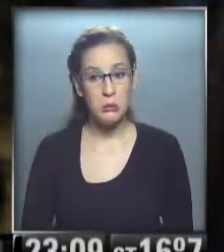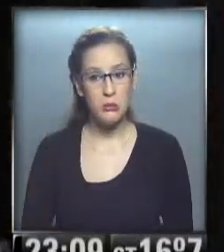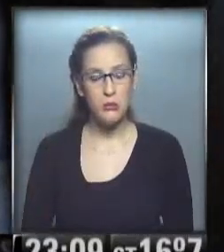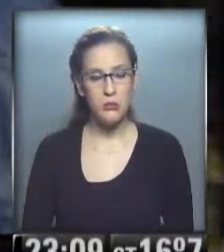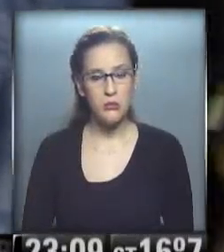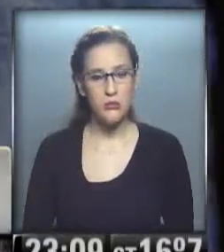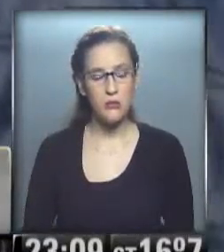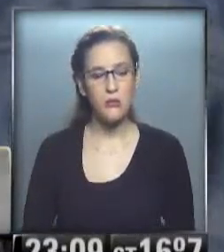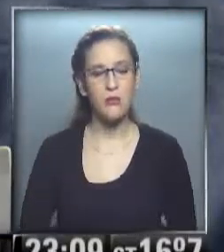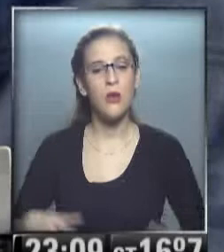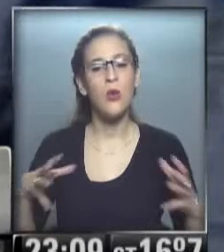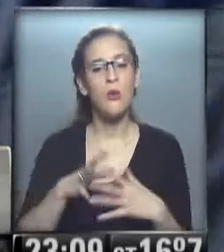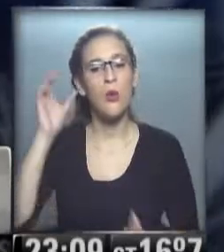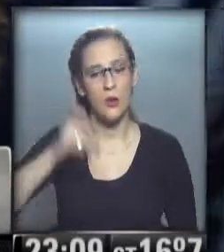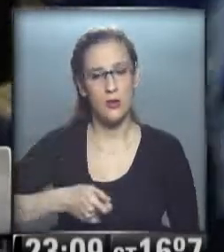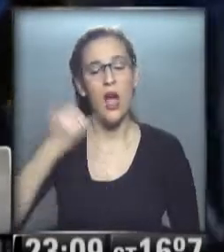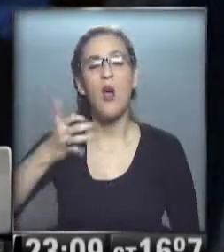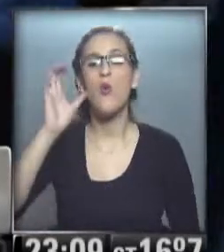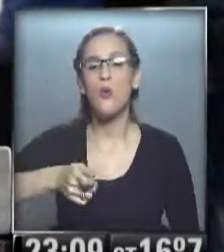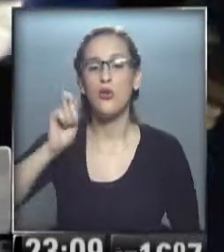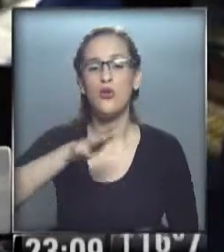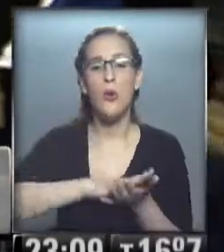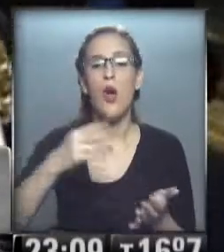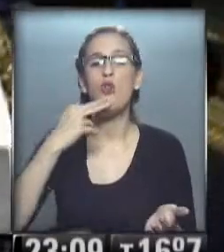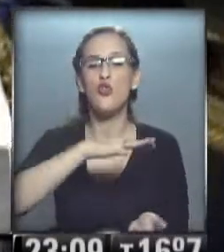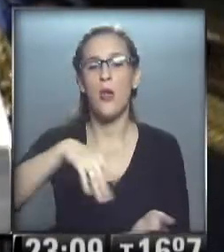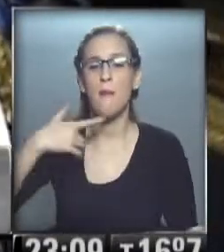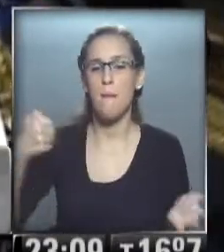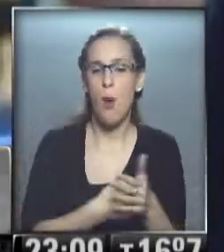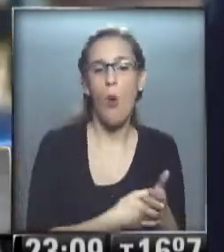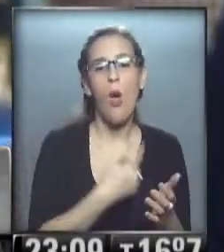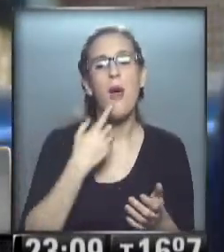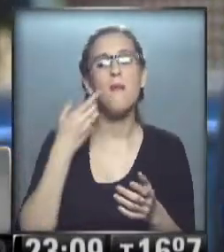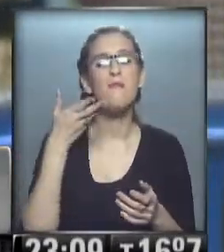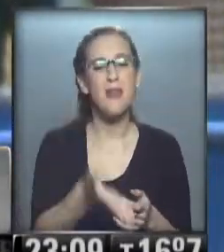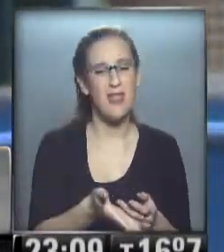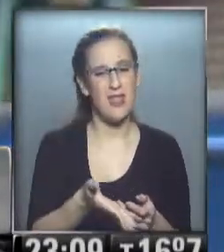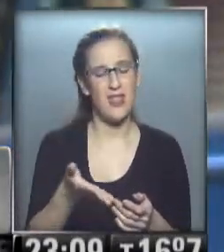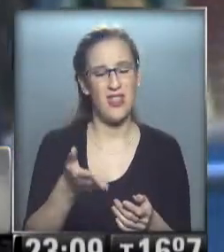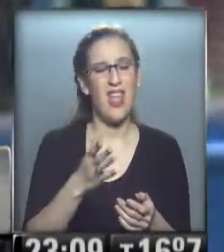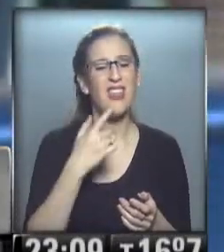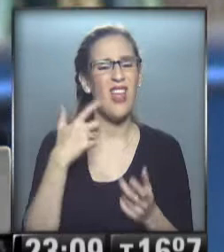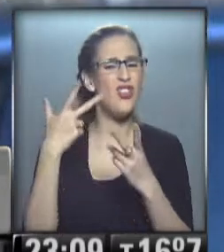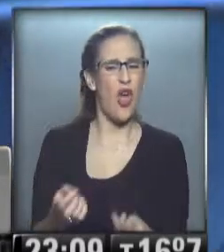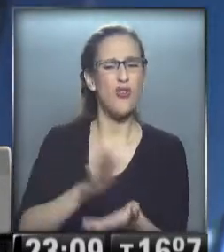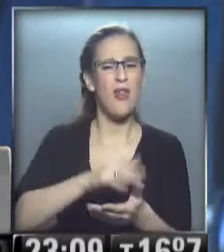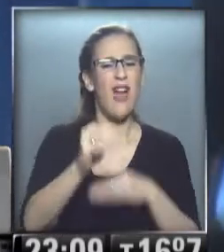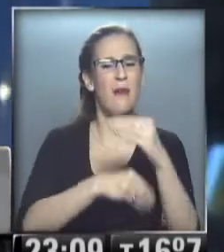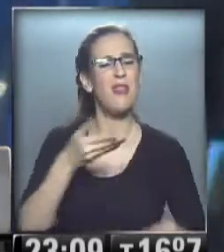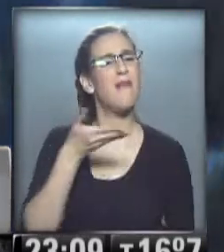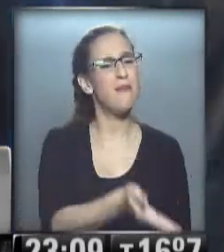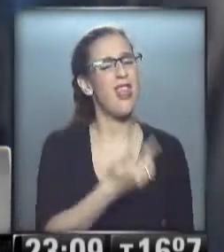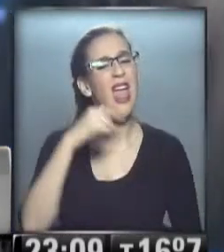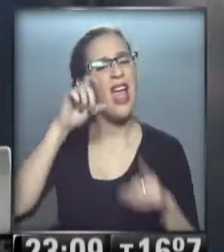El tribunal que lleva adelante el juicio por la tragedia de Once rechazó un pedido de familiares de las víctimas para que el exsecretario de